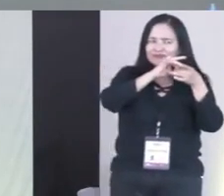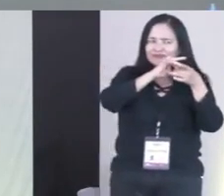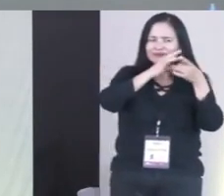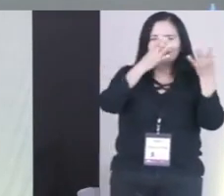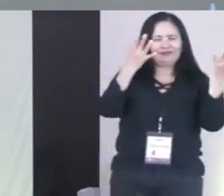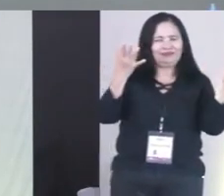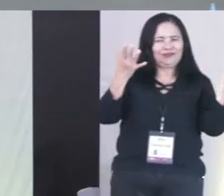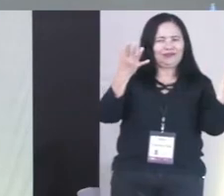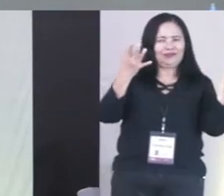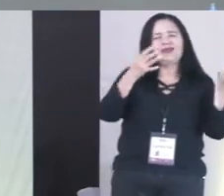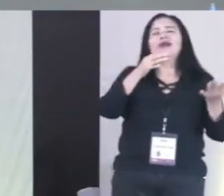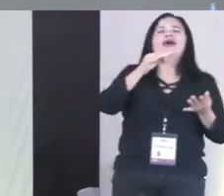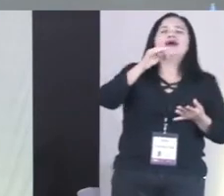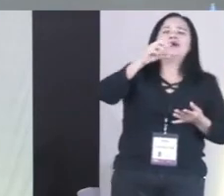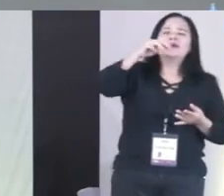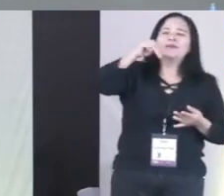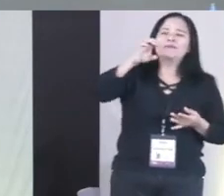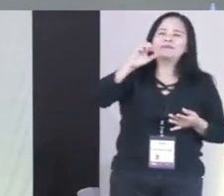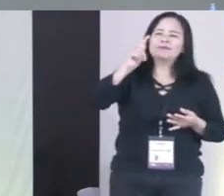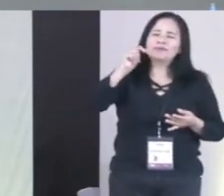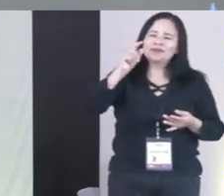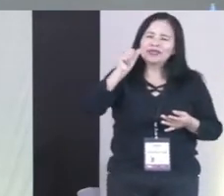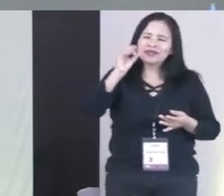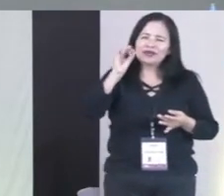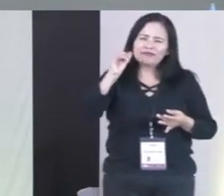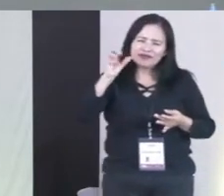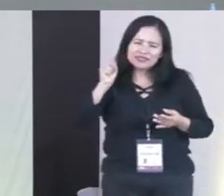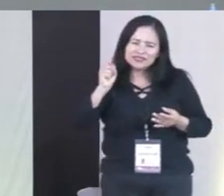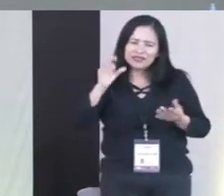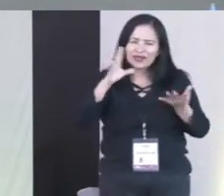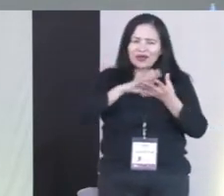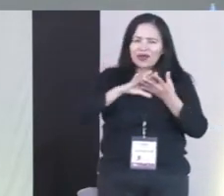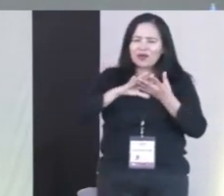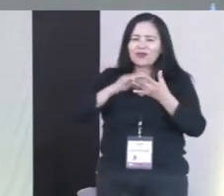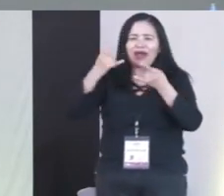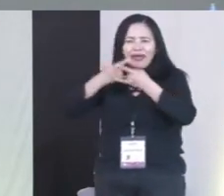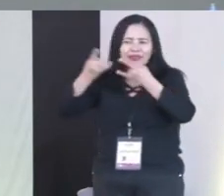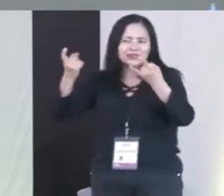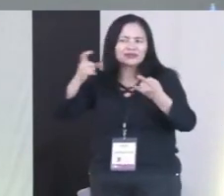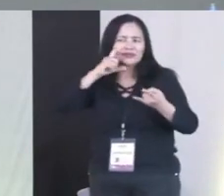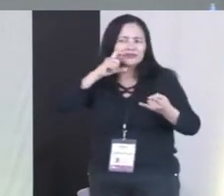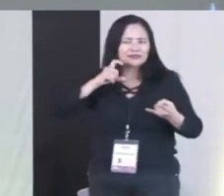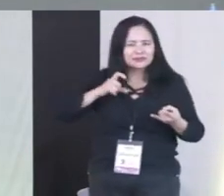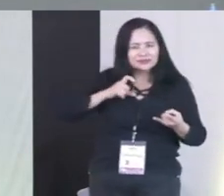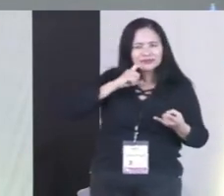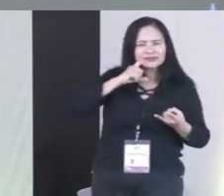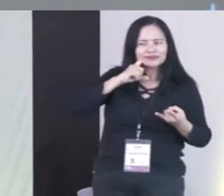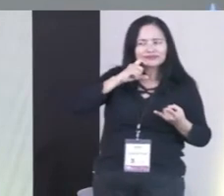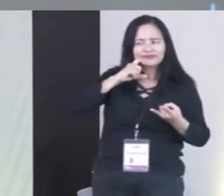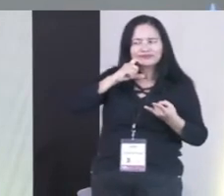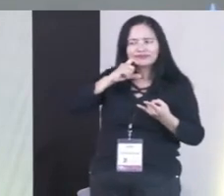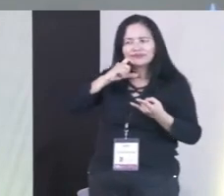ferretería. Va de aventuras eróticas a reflexiones sobre la transexualidad.